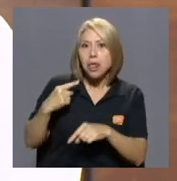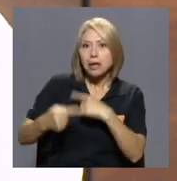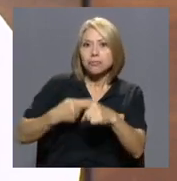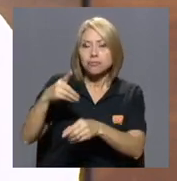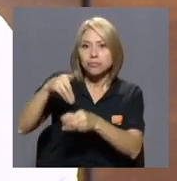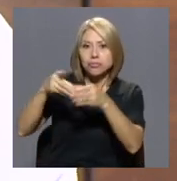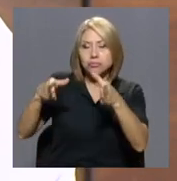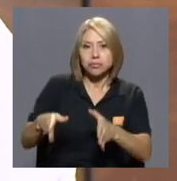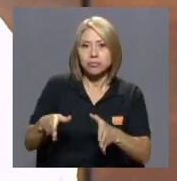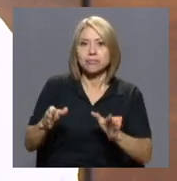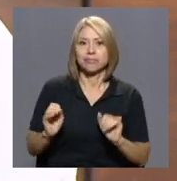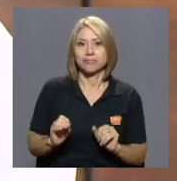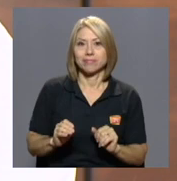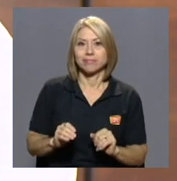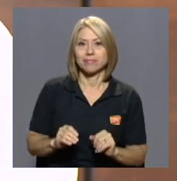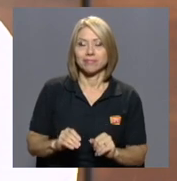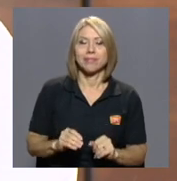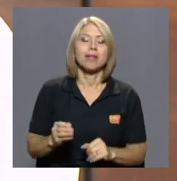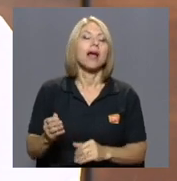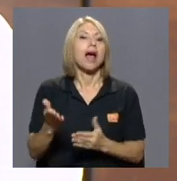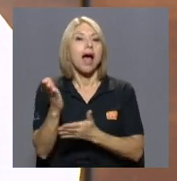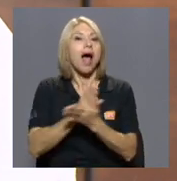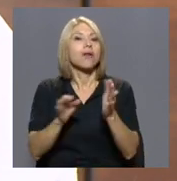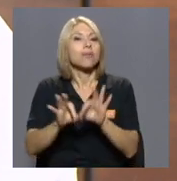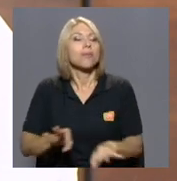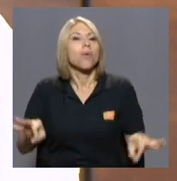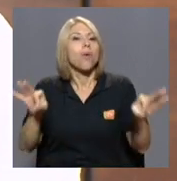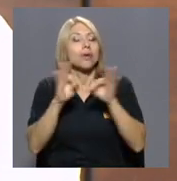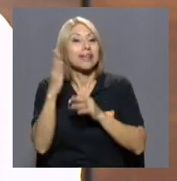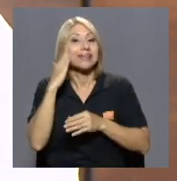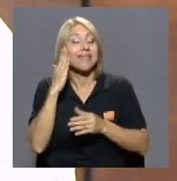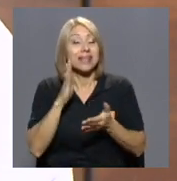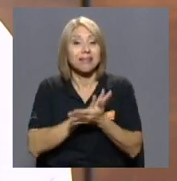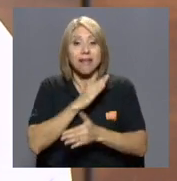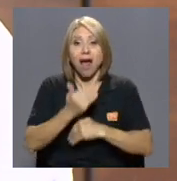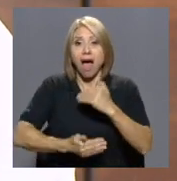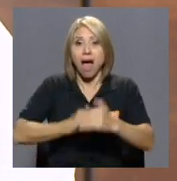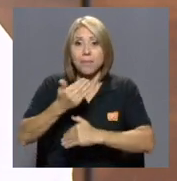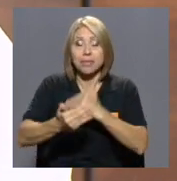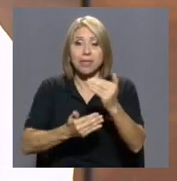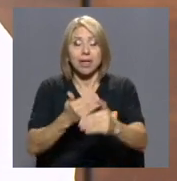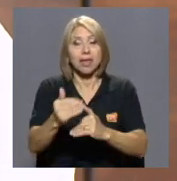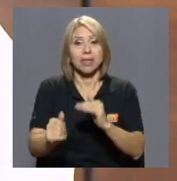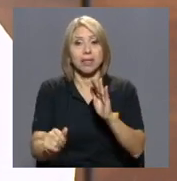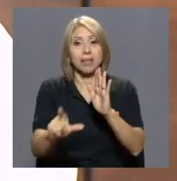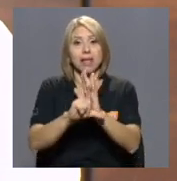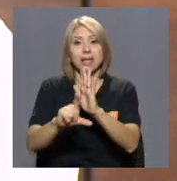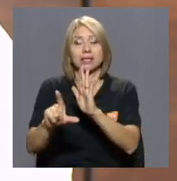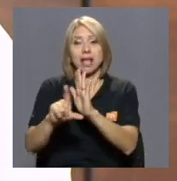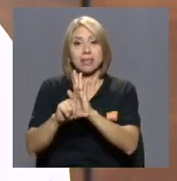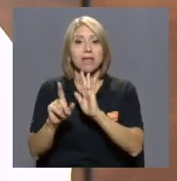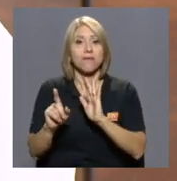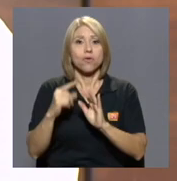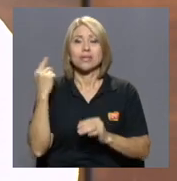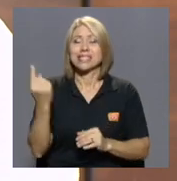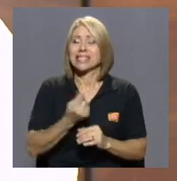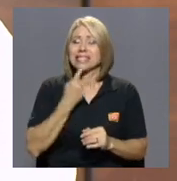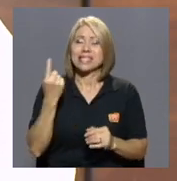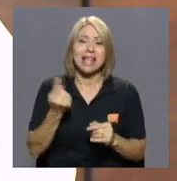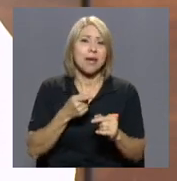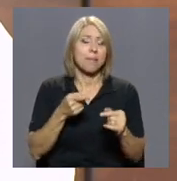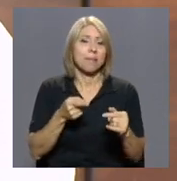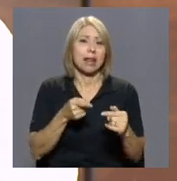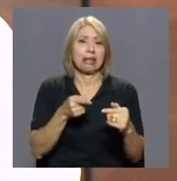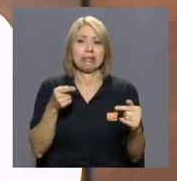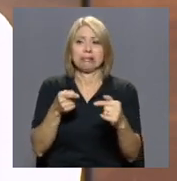apunte subyacente, pero que es muy valioso, es cómo el trámite legislativo siempre gozó de mucha adversidad de parte de una